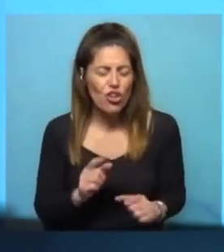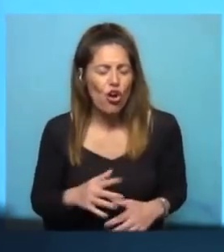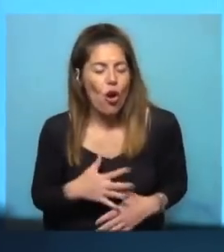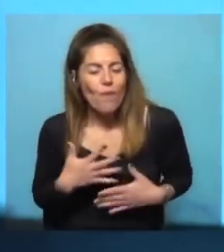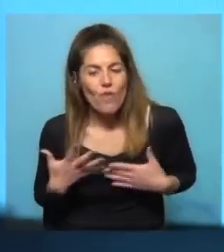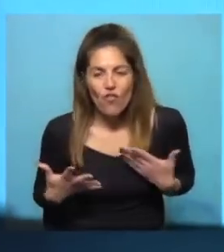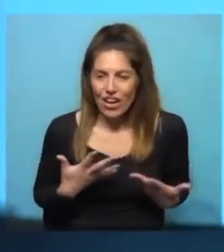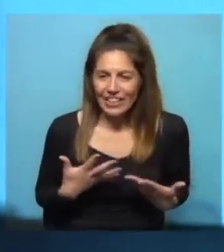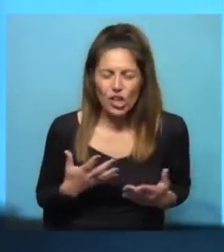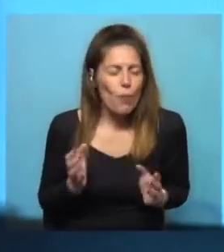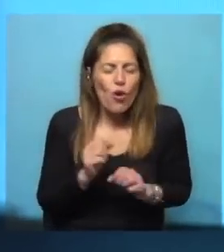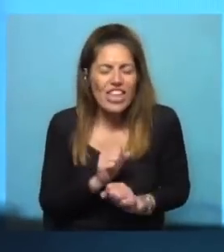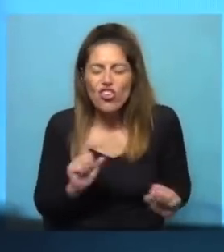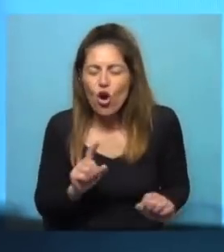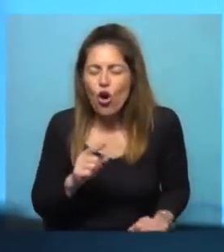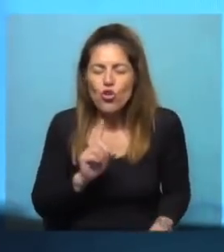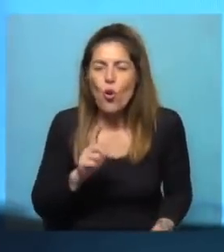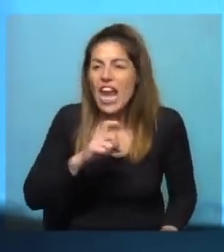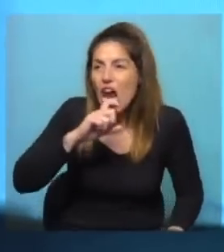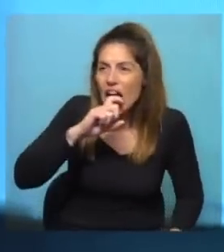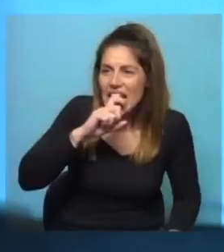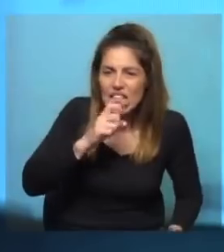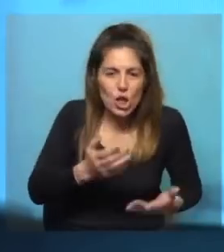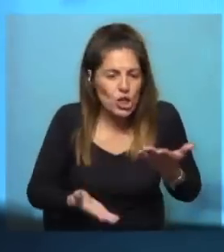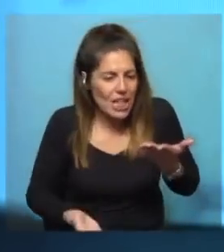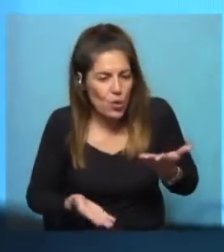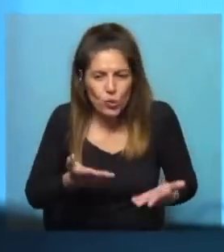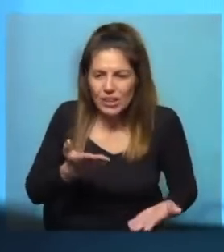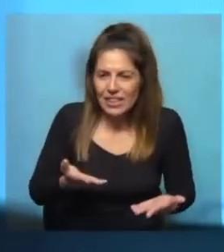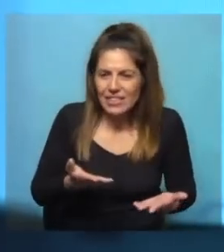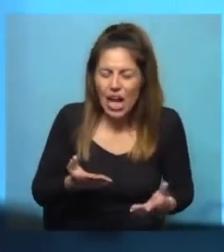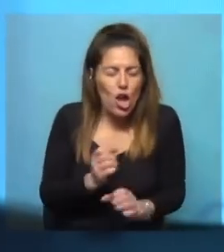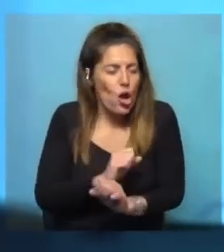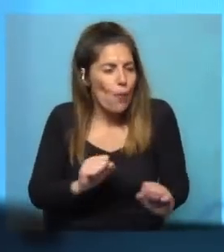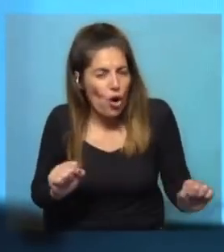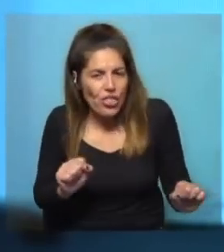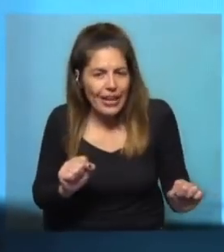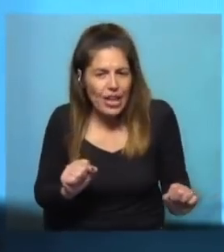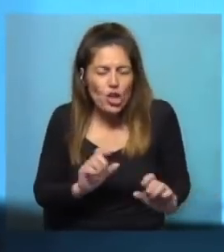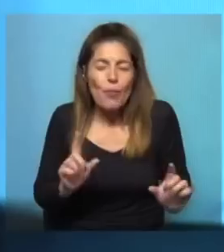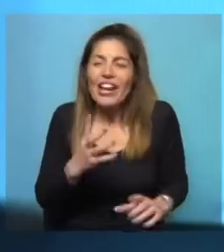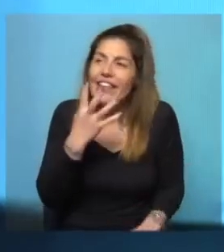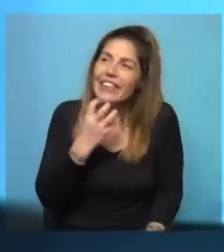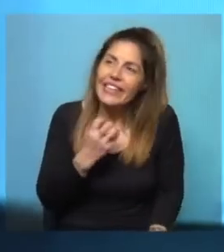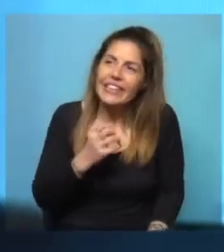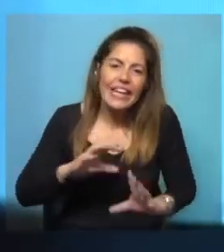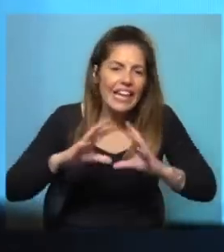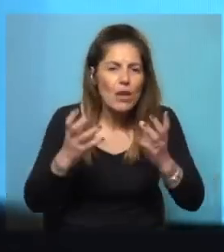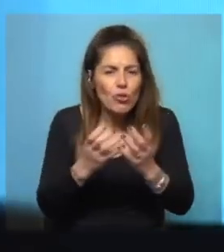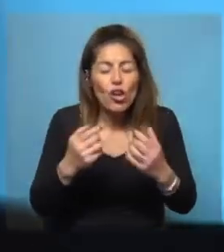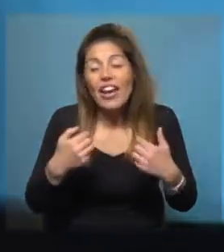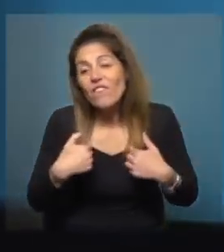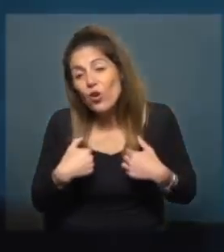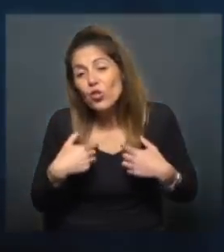moverte no podés no enojarte con la injusticia no podés no ponerte triste porque en el mundo suceden esas cosas Aunque a vos Justo